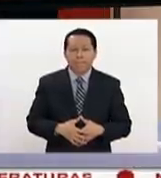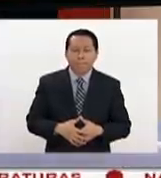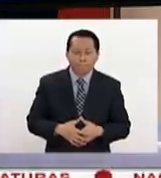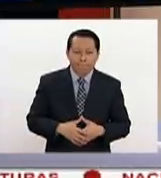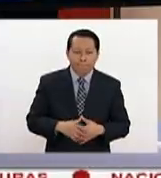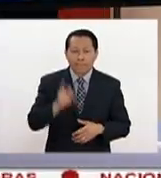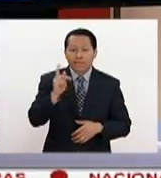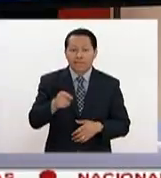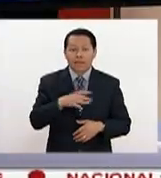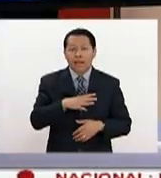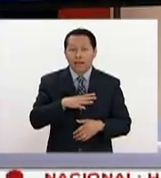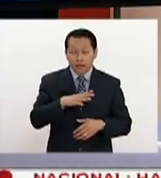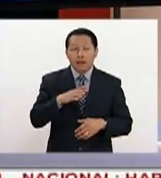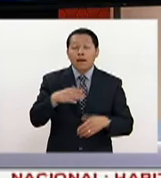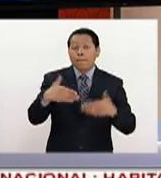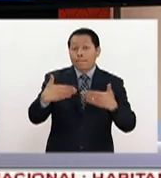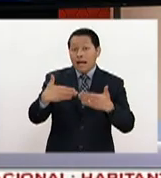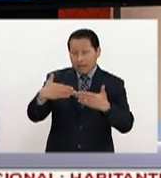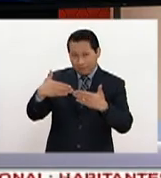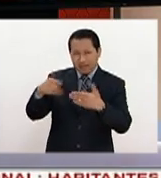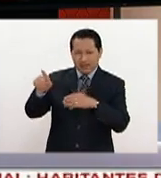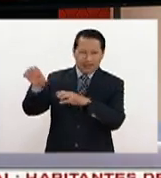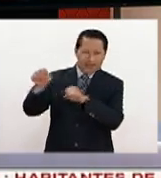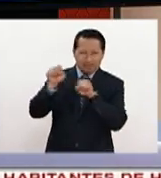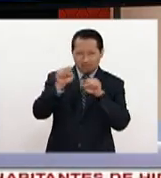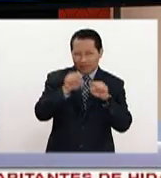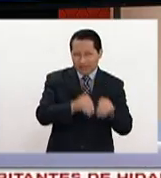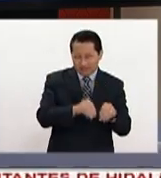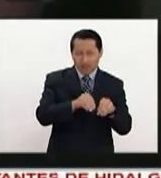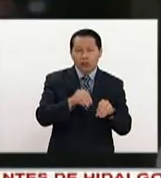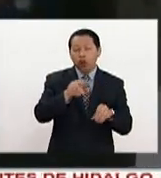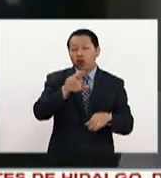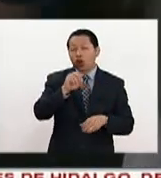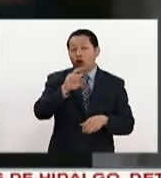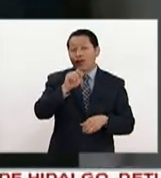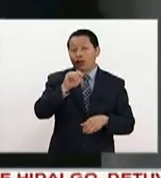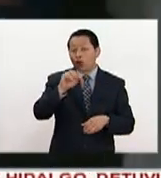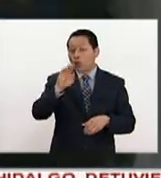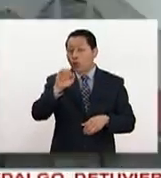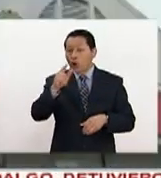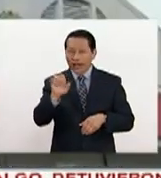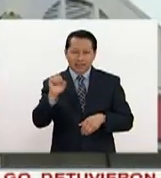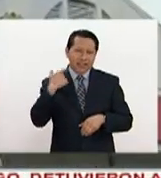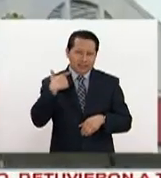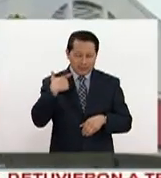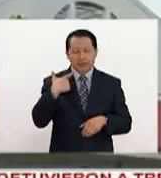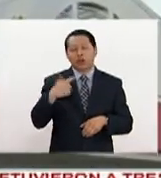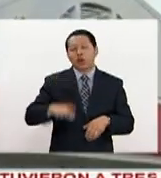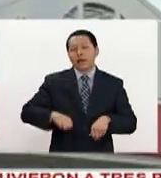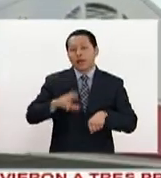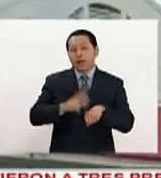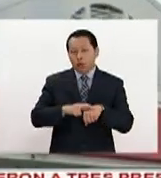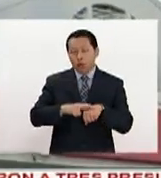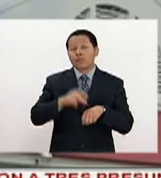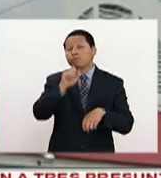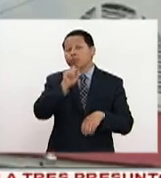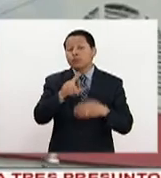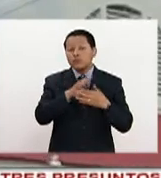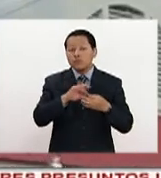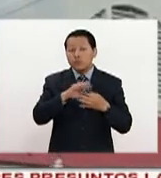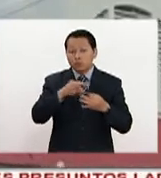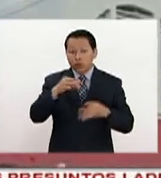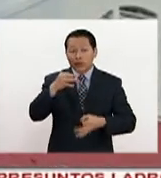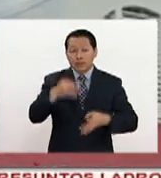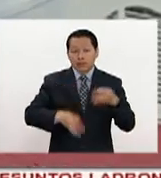Una vez que sea extraditado de Panamá a México, el exgobernador de Quintana Roo, Roberto Borge, va a ser procesado y enjuiciado por la Fiscalía General